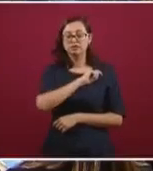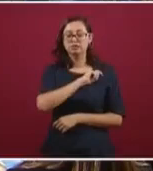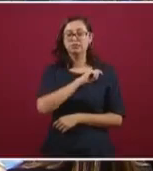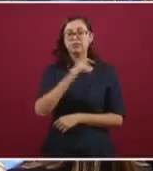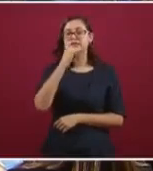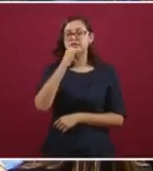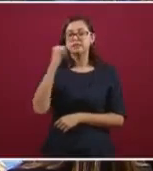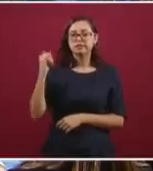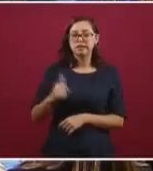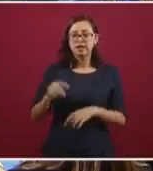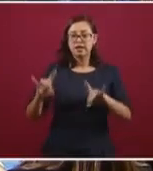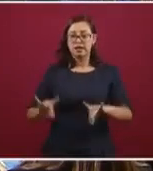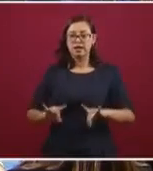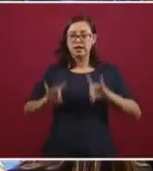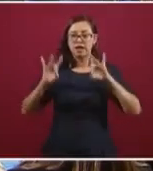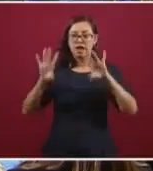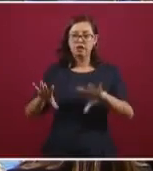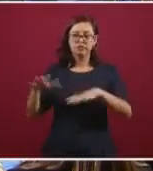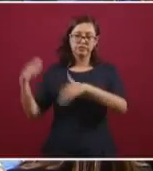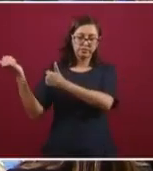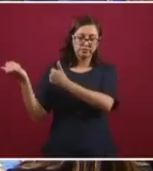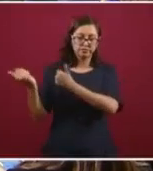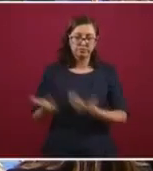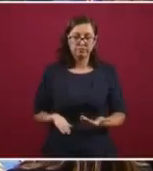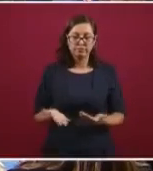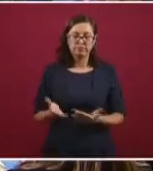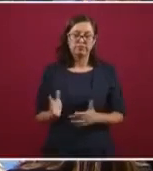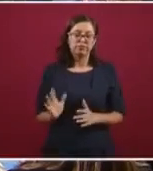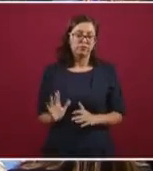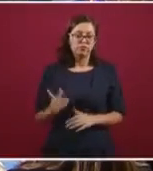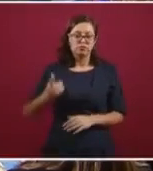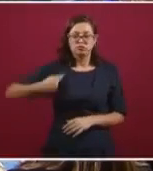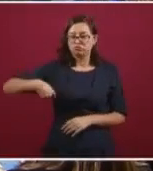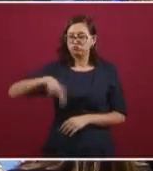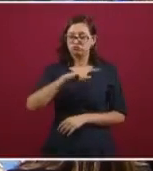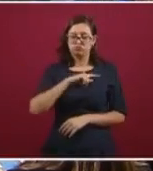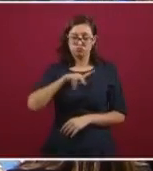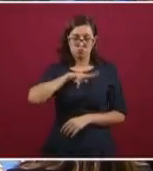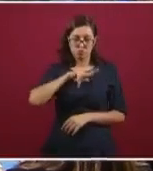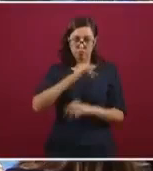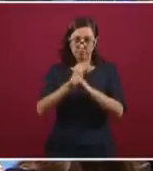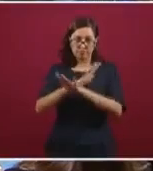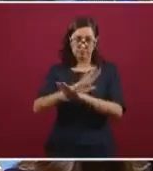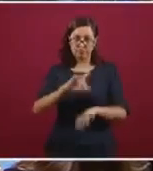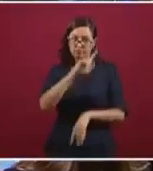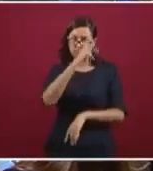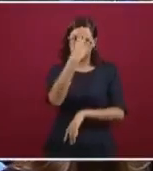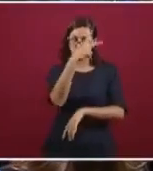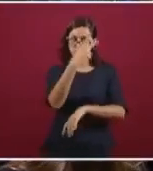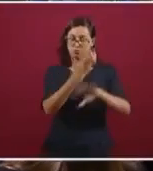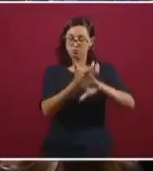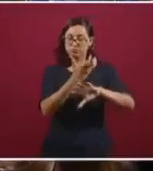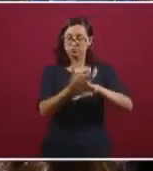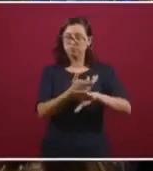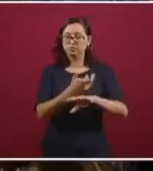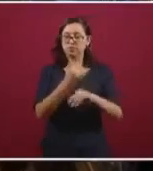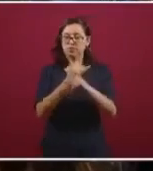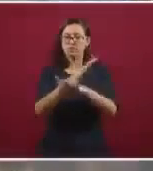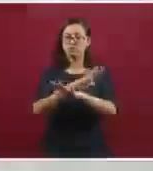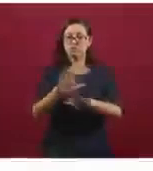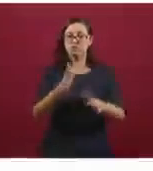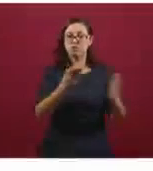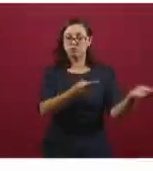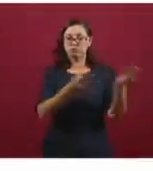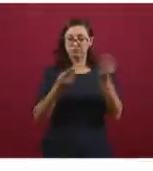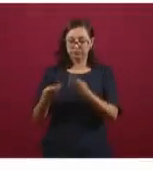otros países. Esa no es información directa de nosotros, es información de ellos, que sea en